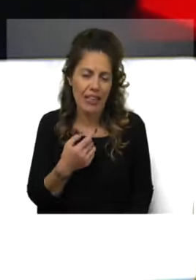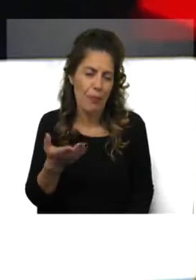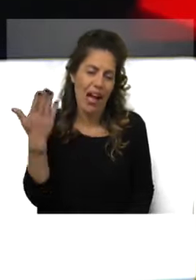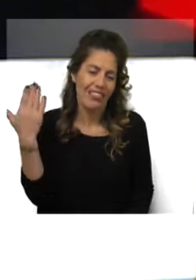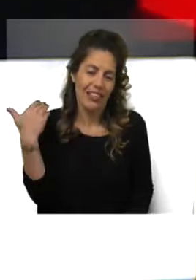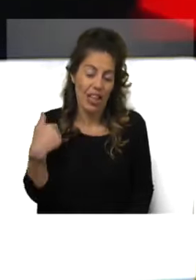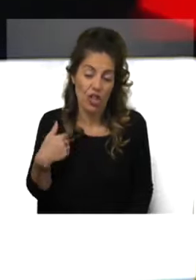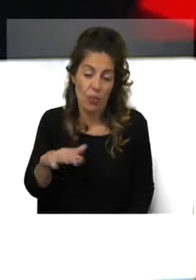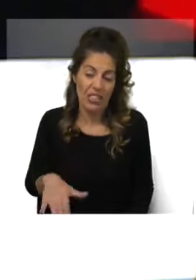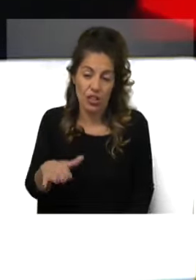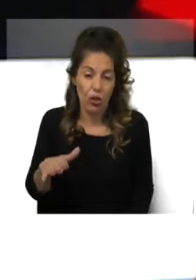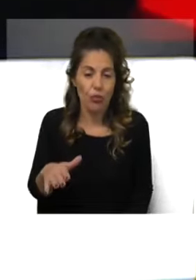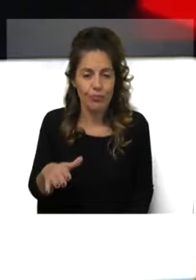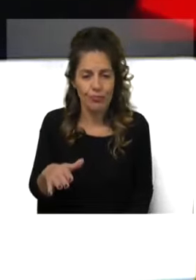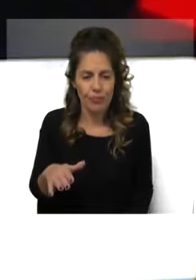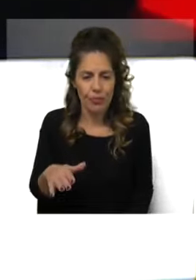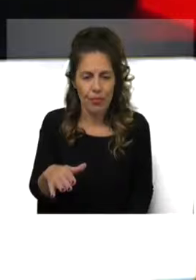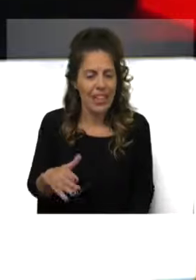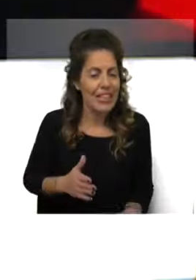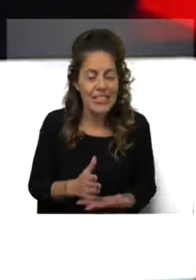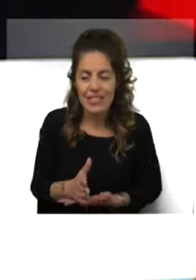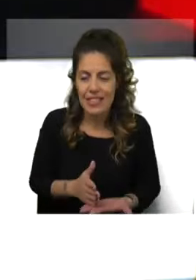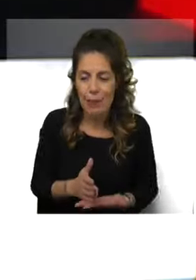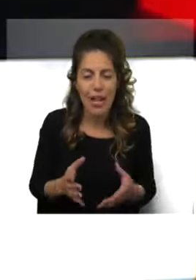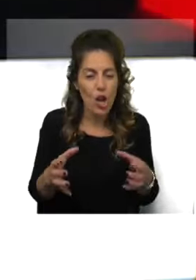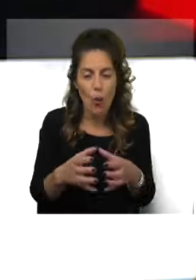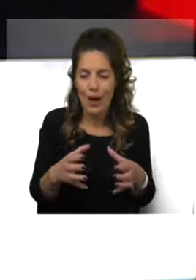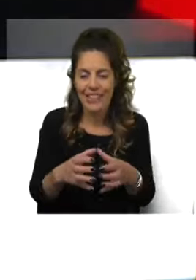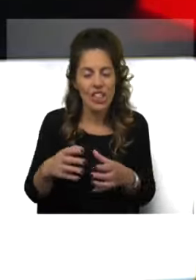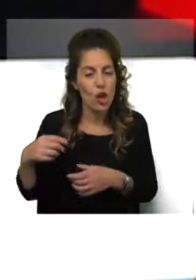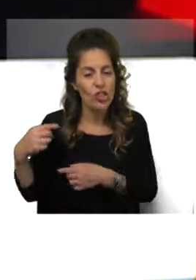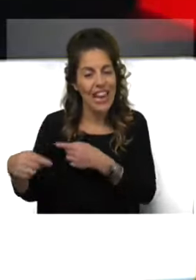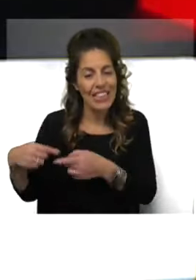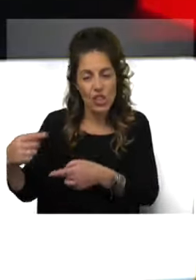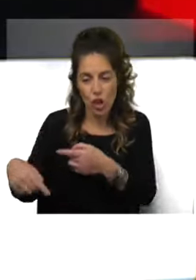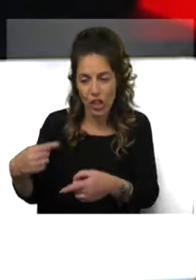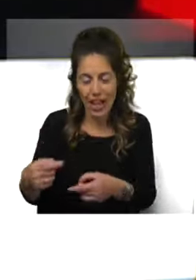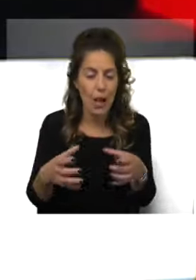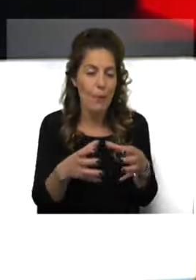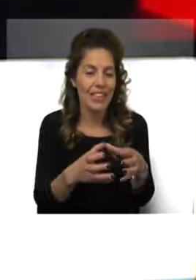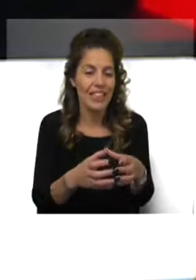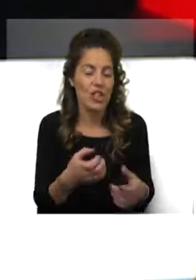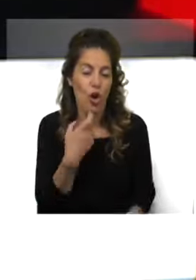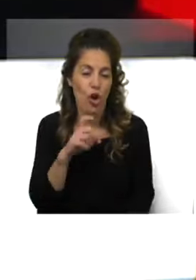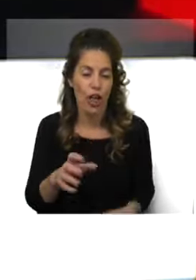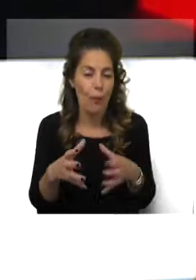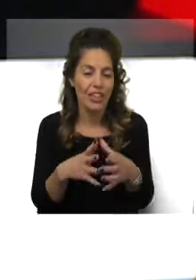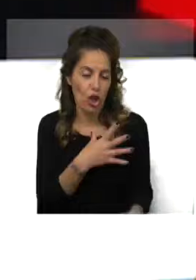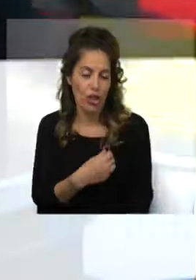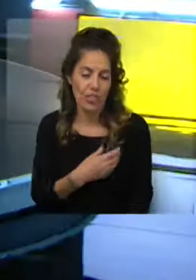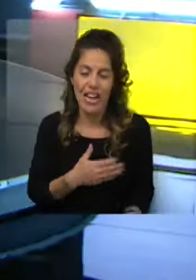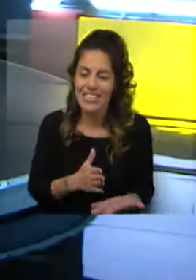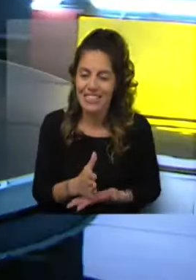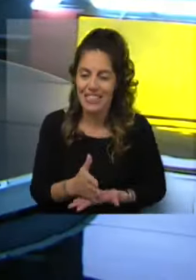chicos e siempre en los partidos tradicionales el partido Colorado y el Partido Nacional siempre había